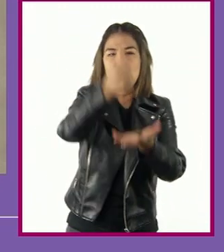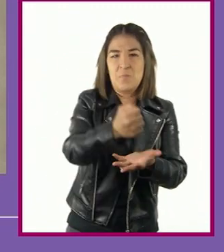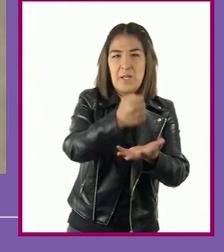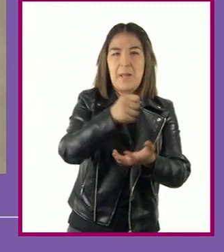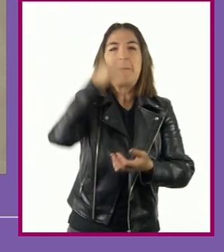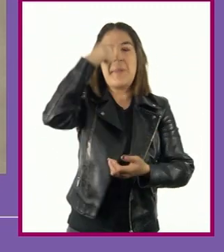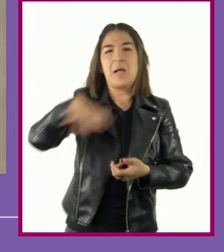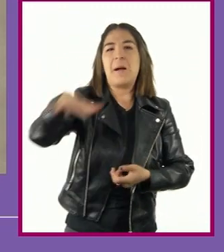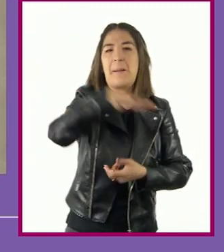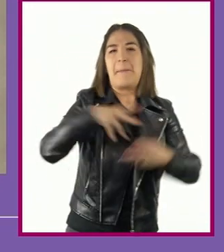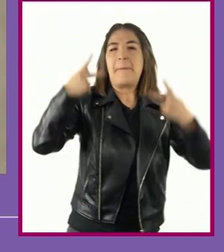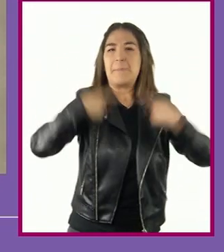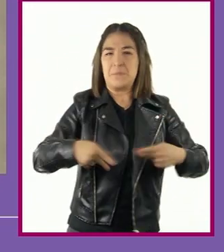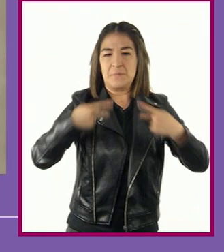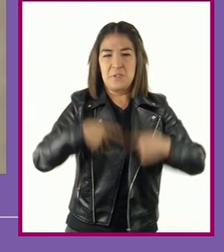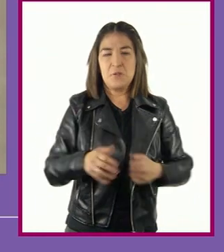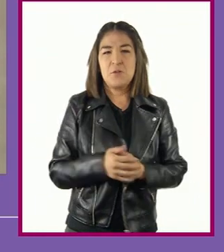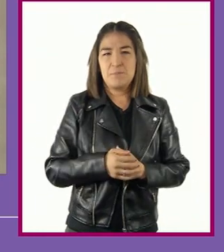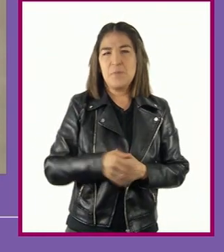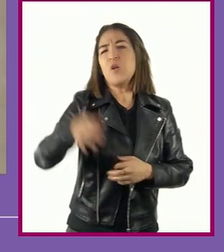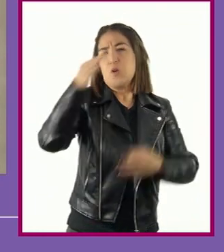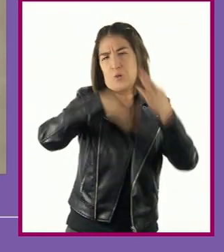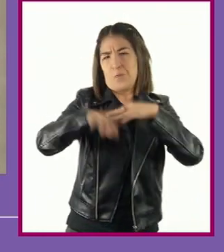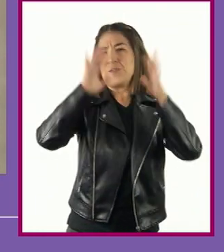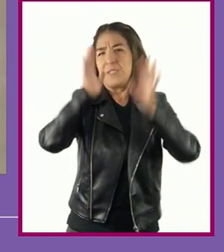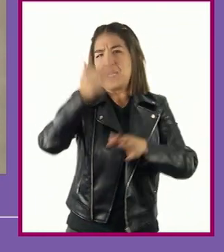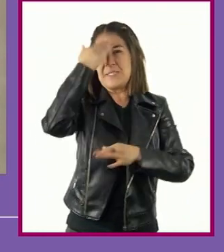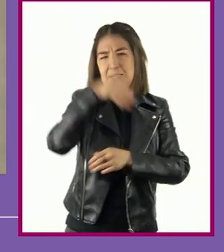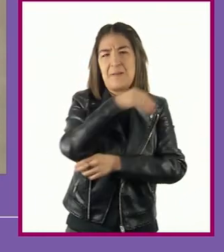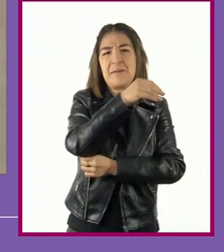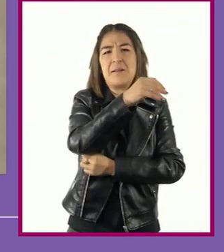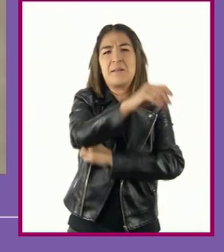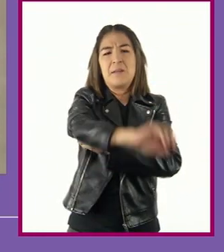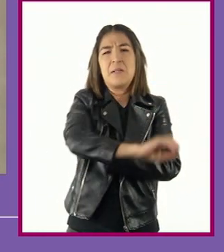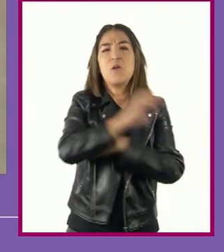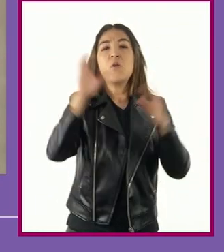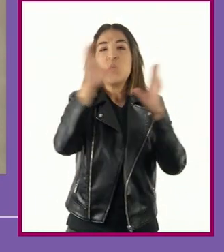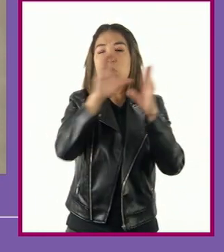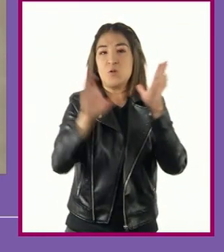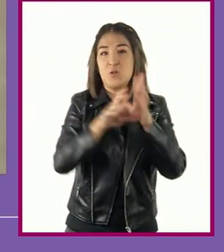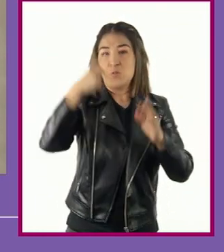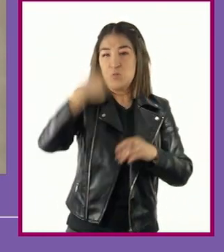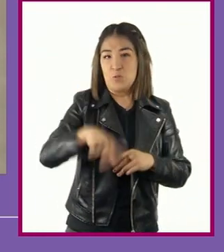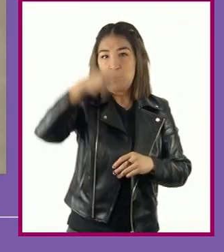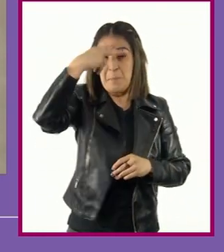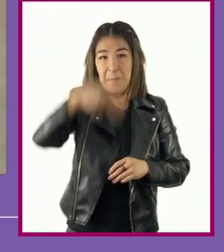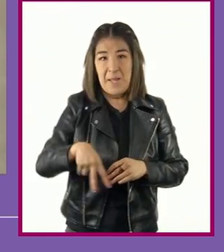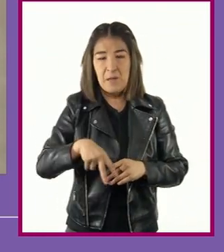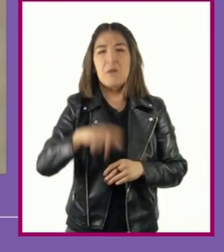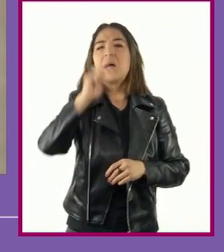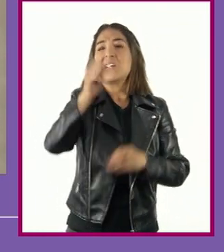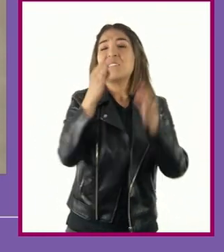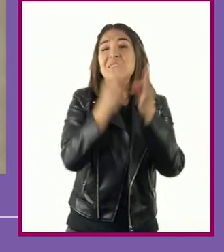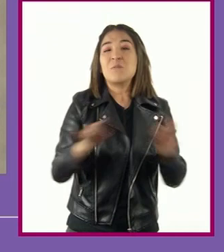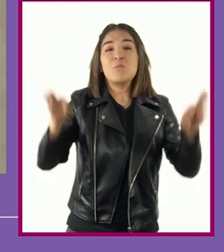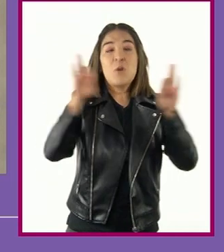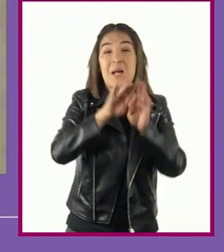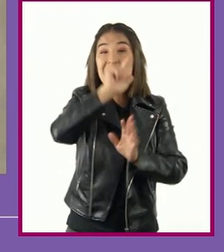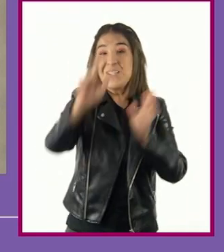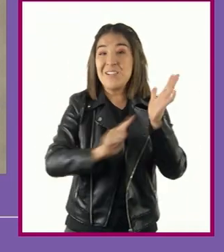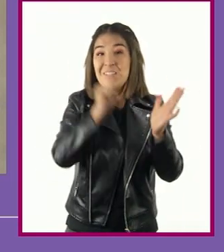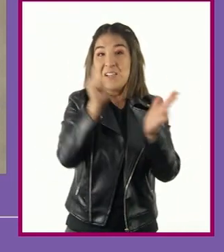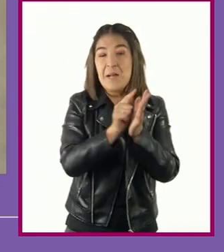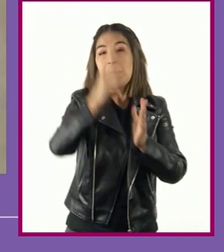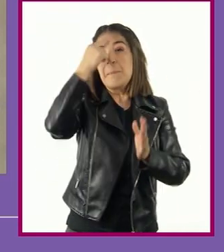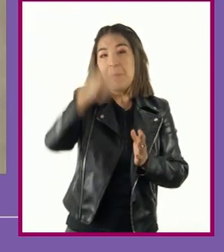del pueblo. Como todos sabemos, la Constitución Política de México es la principal ley